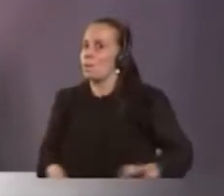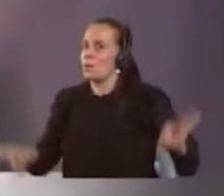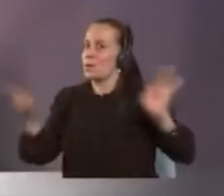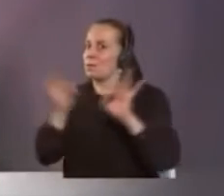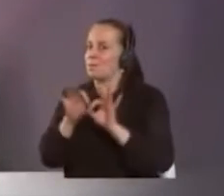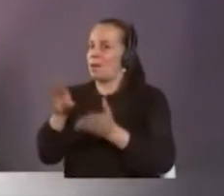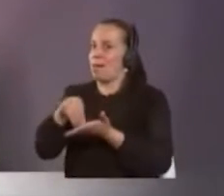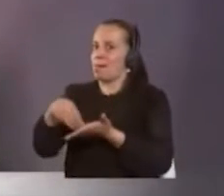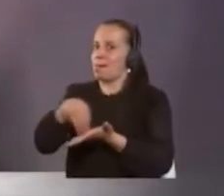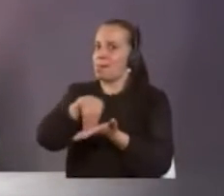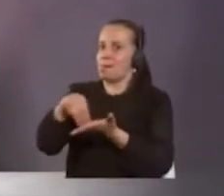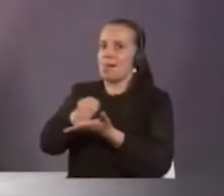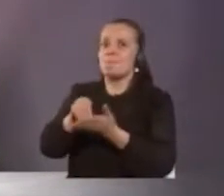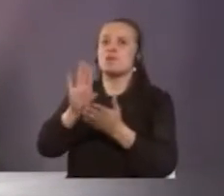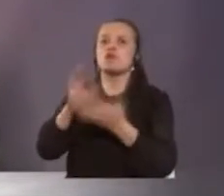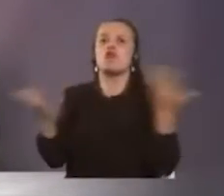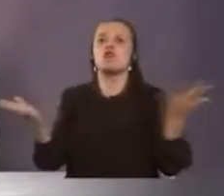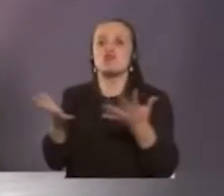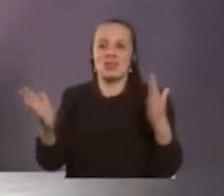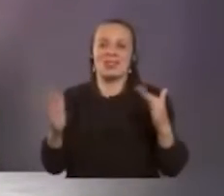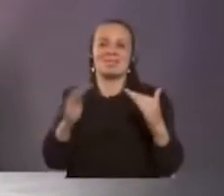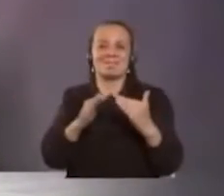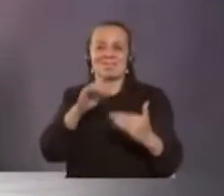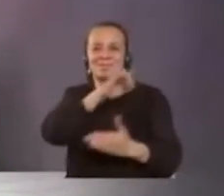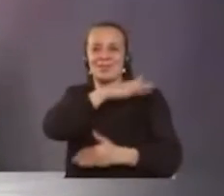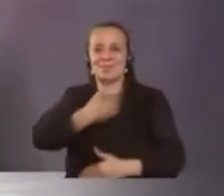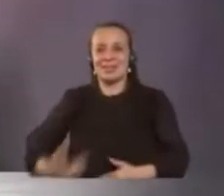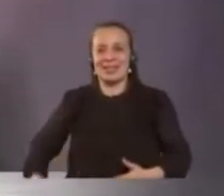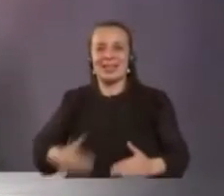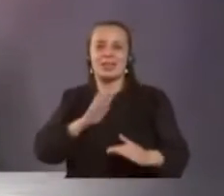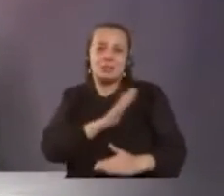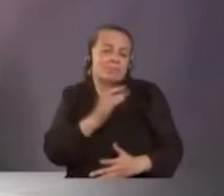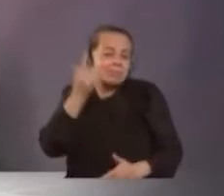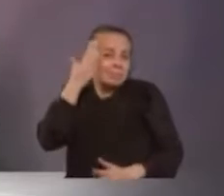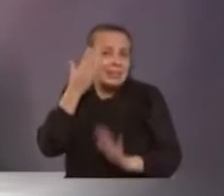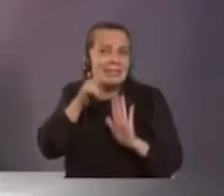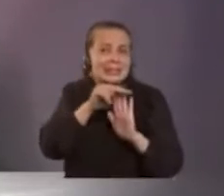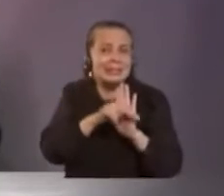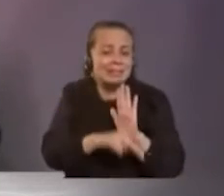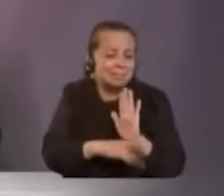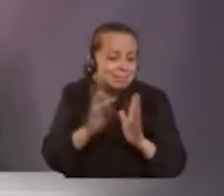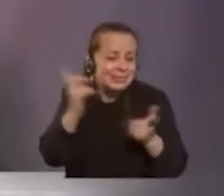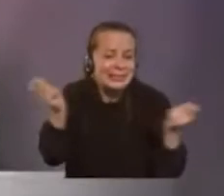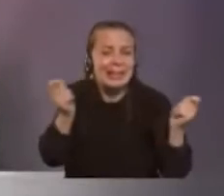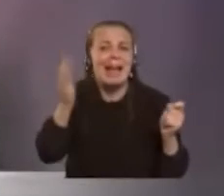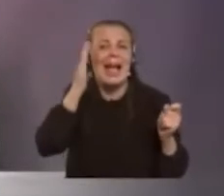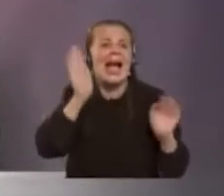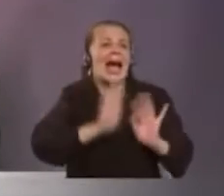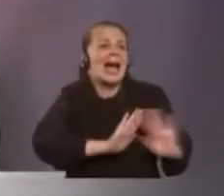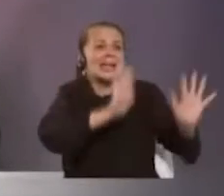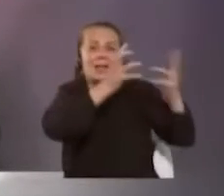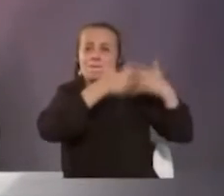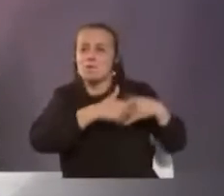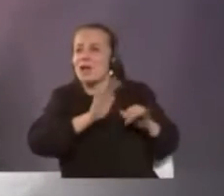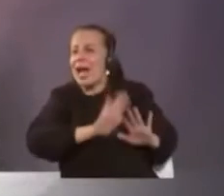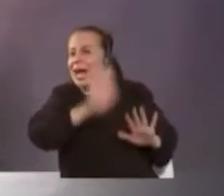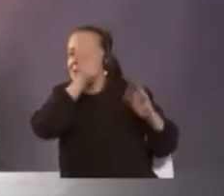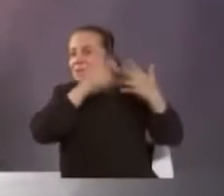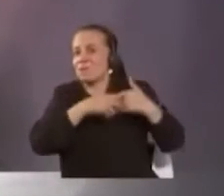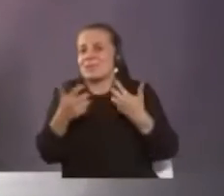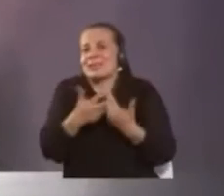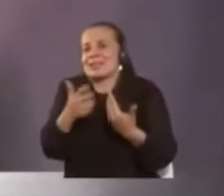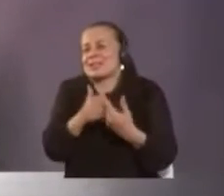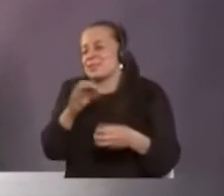de la Casa de Nariño. Esa es la norma, eso es lo que hay que señalar con toda claridad. Así funciona el sistema